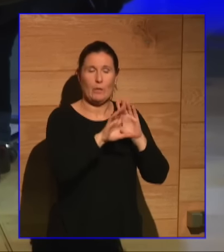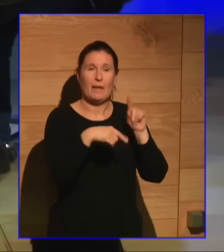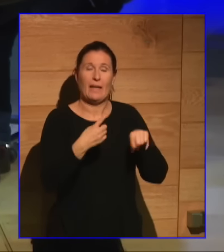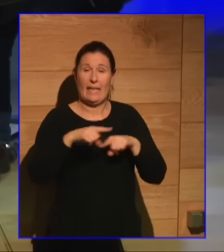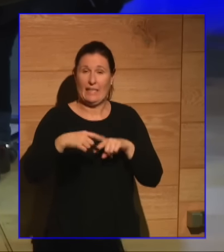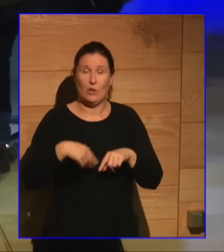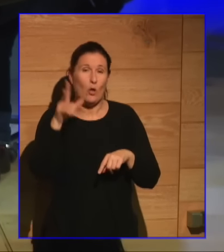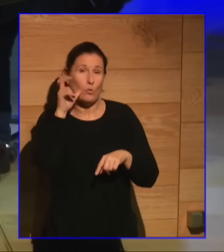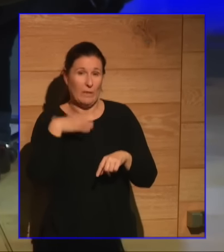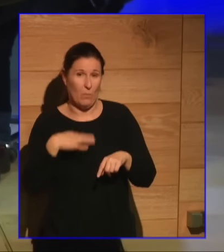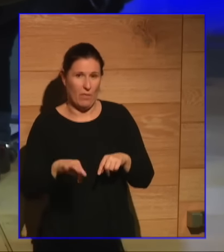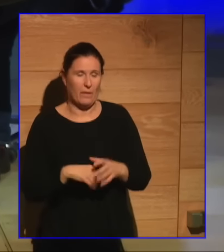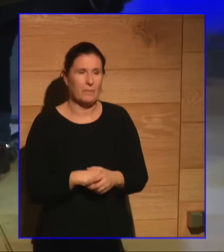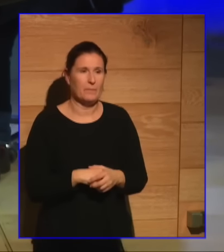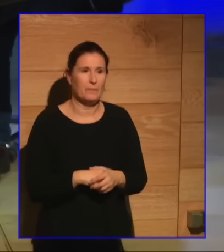escucharla. Esto es